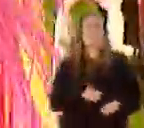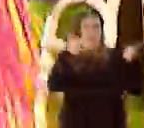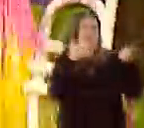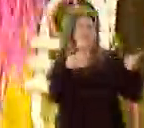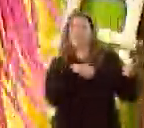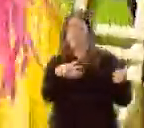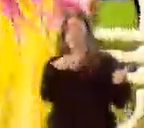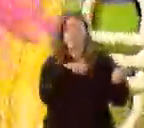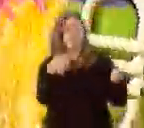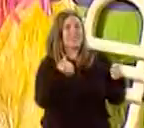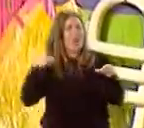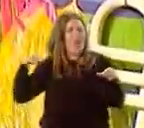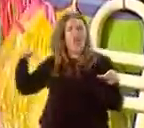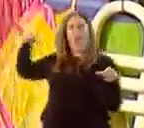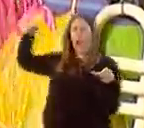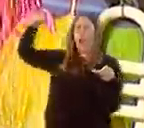canadá